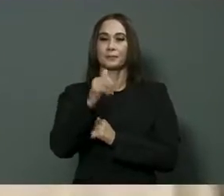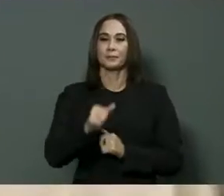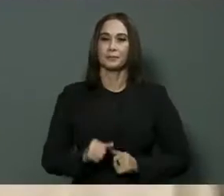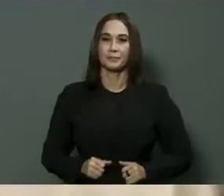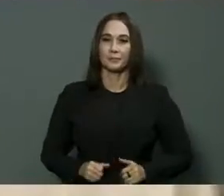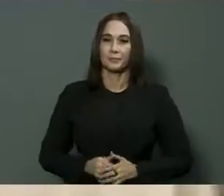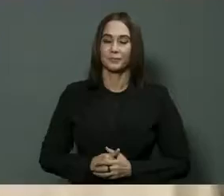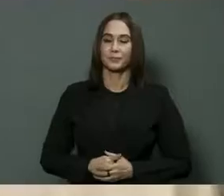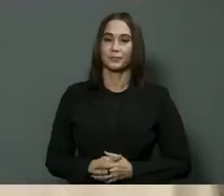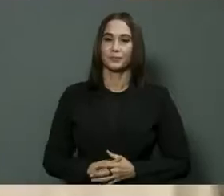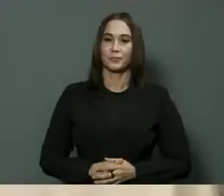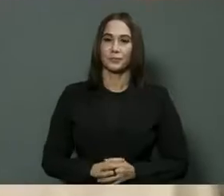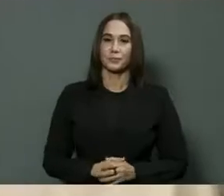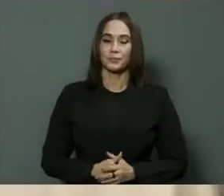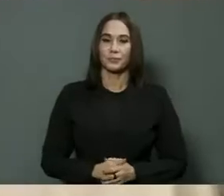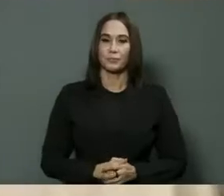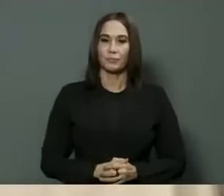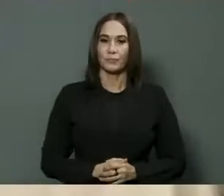Cortés.